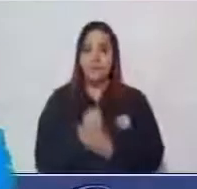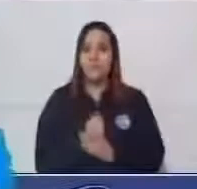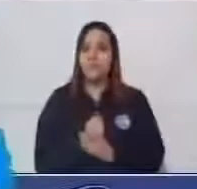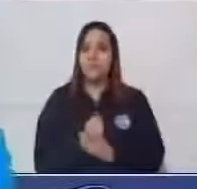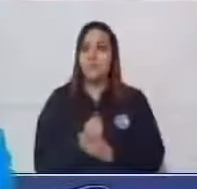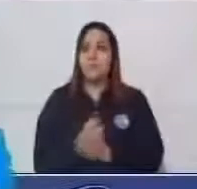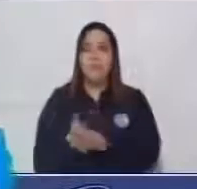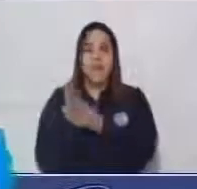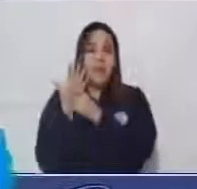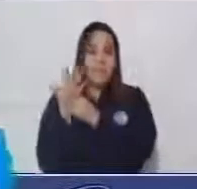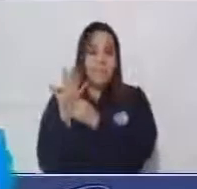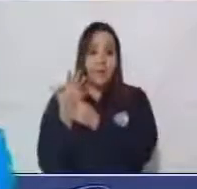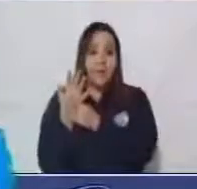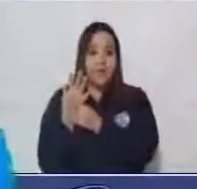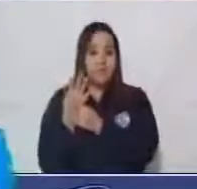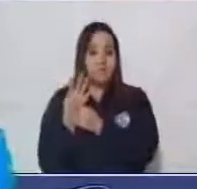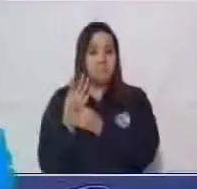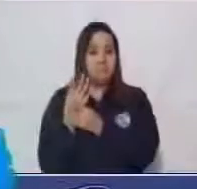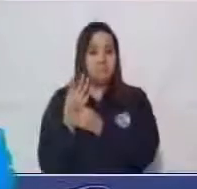la fiel espada.